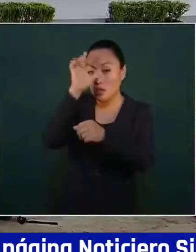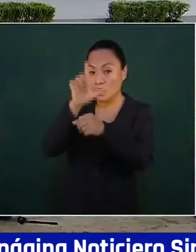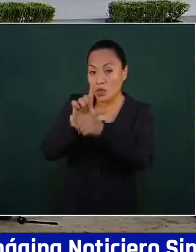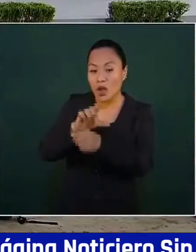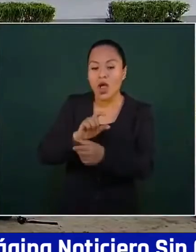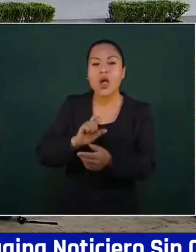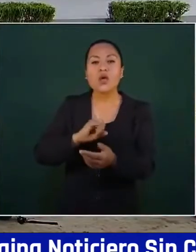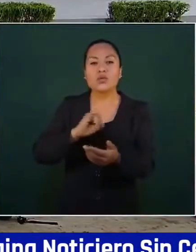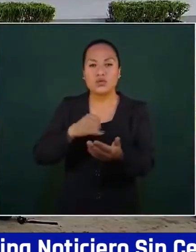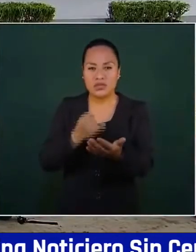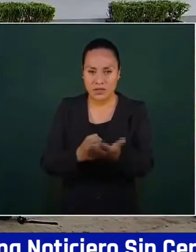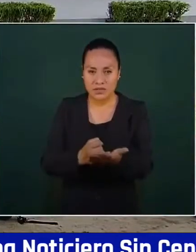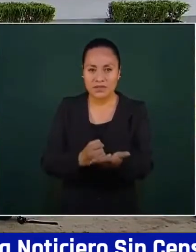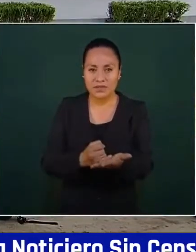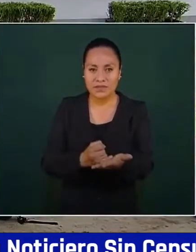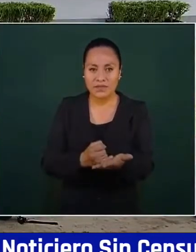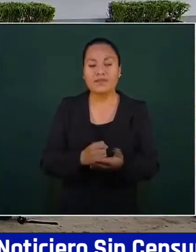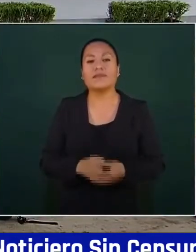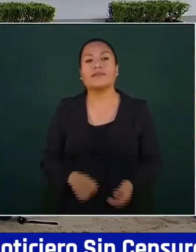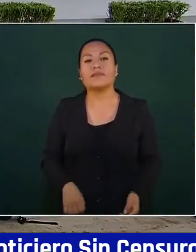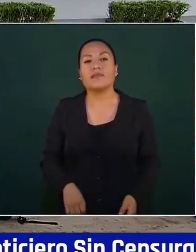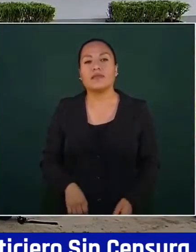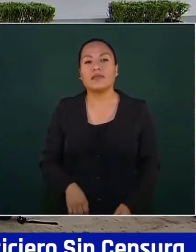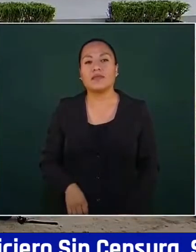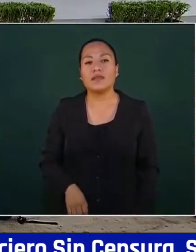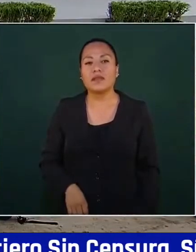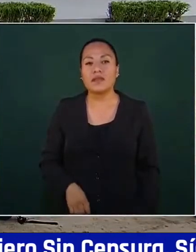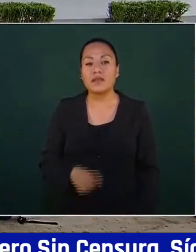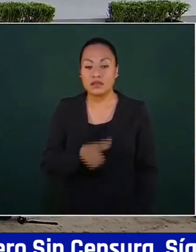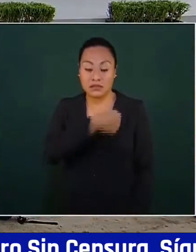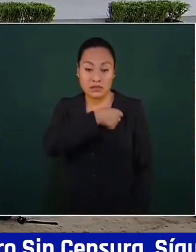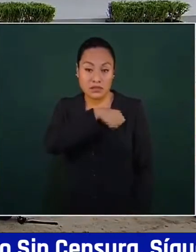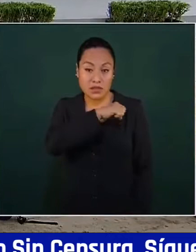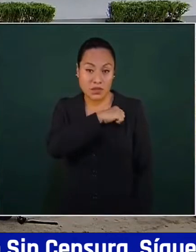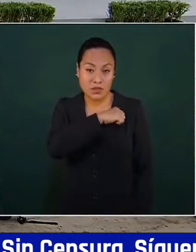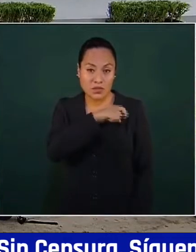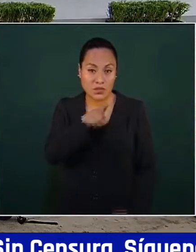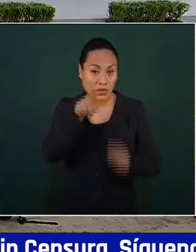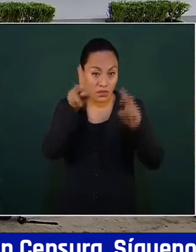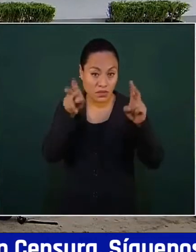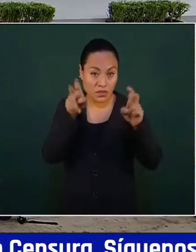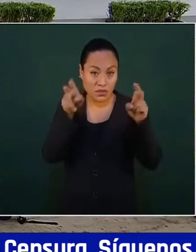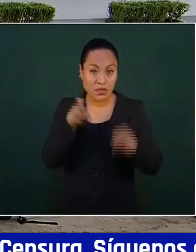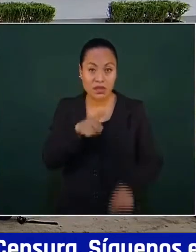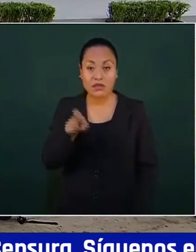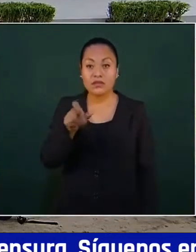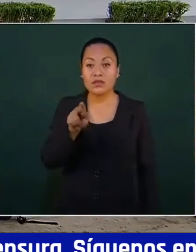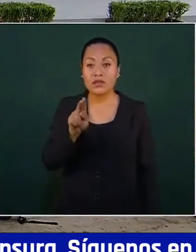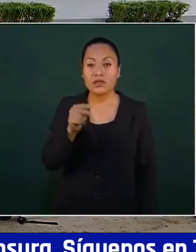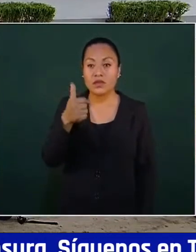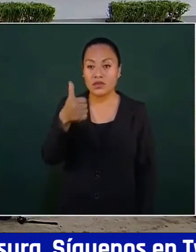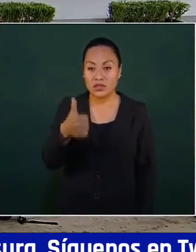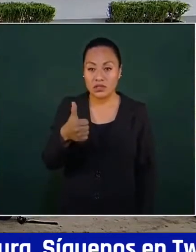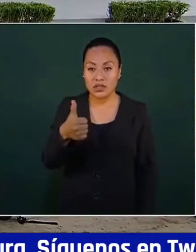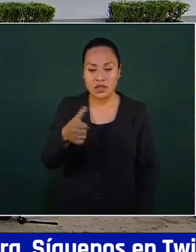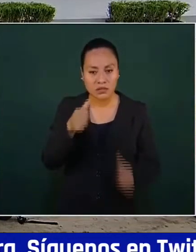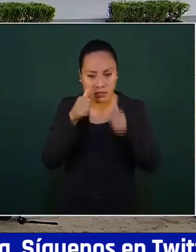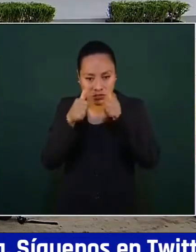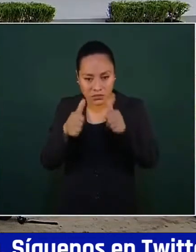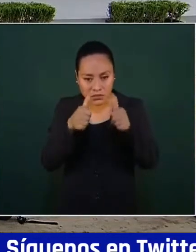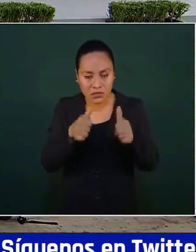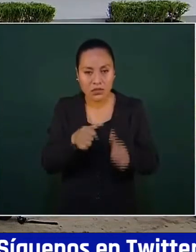Y finalmente, en el sector salud, son 186 acciones,